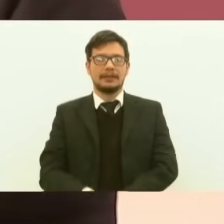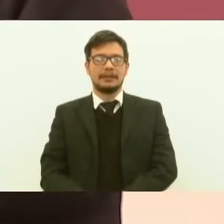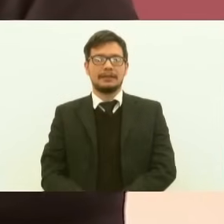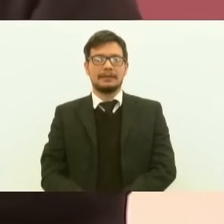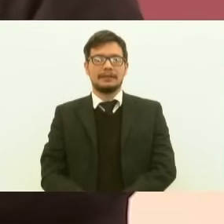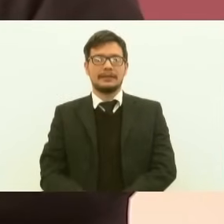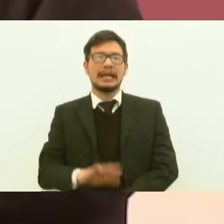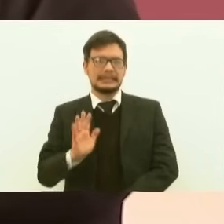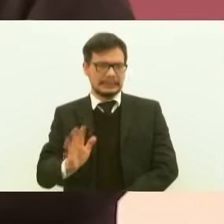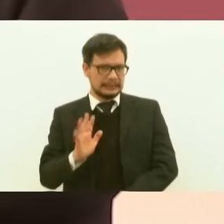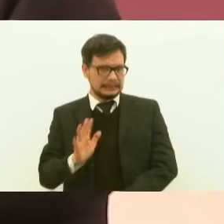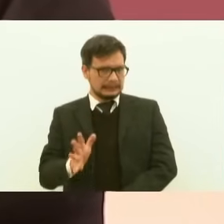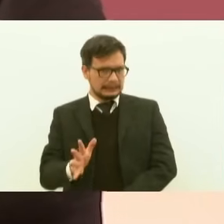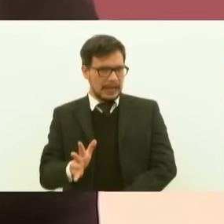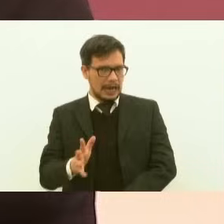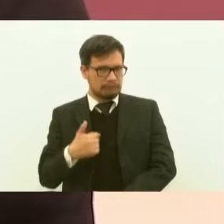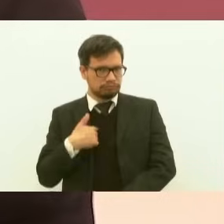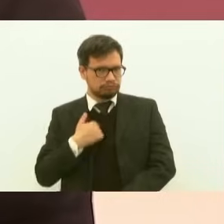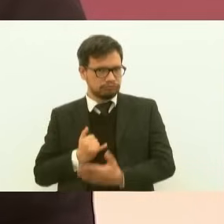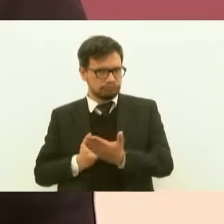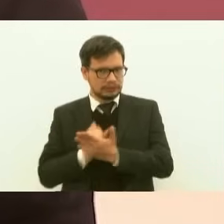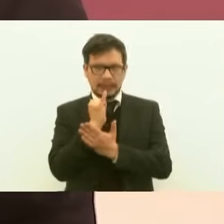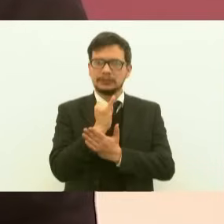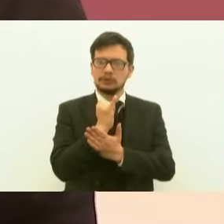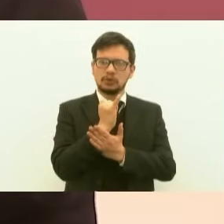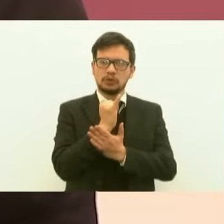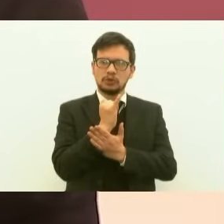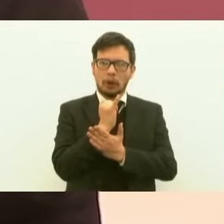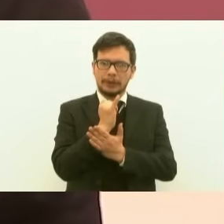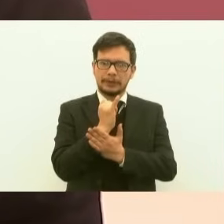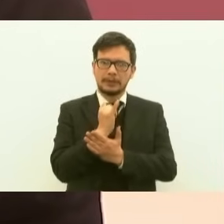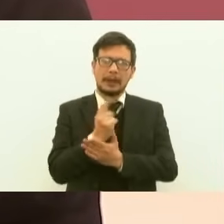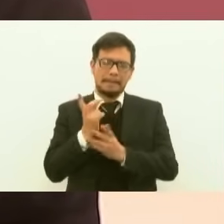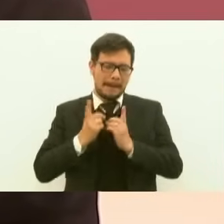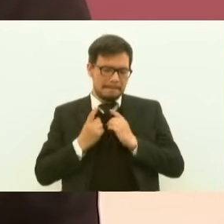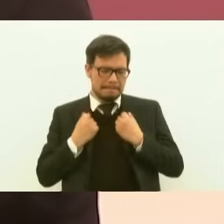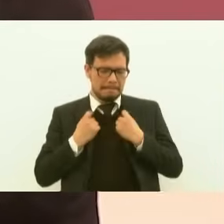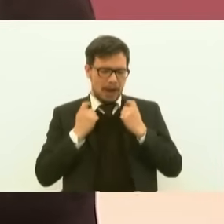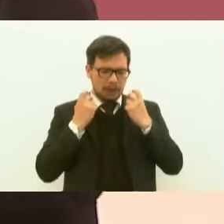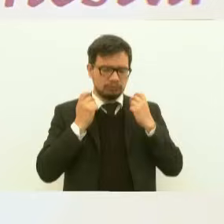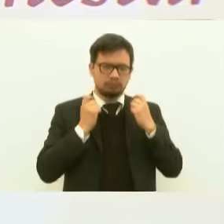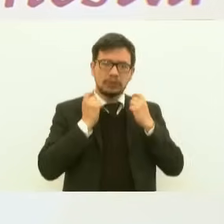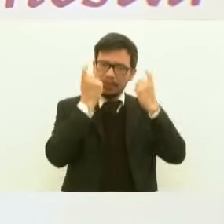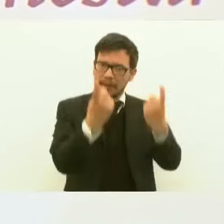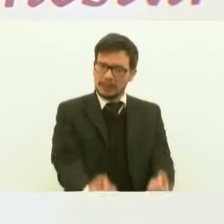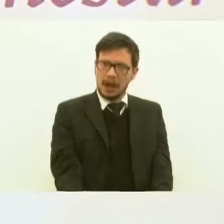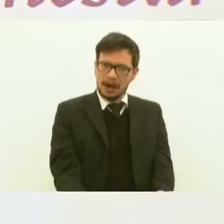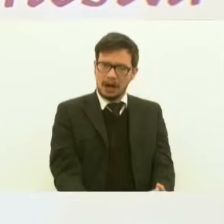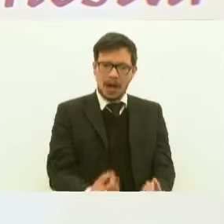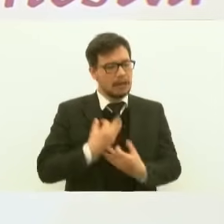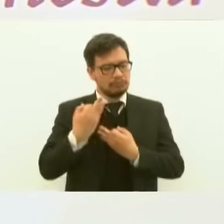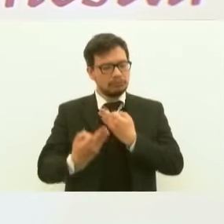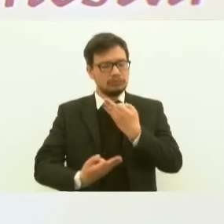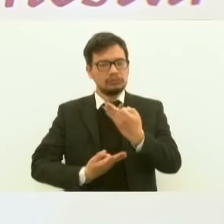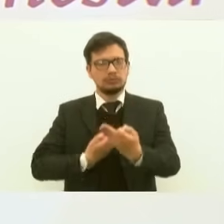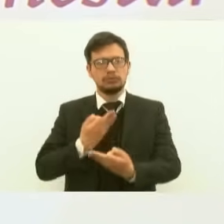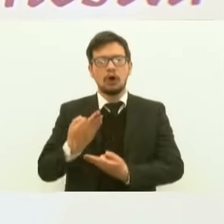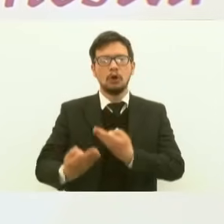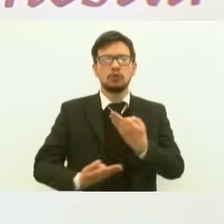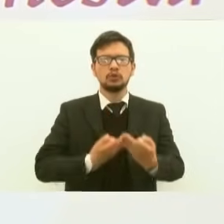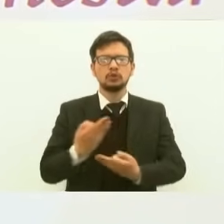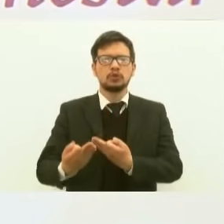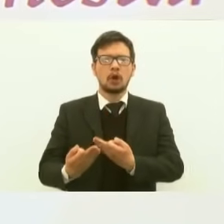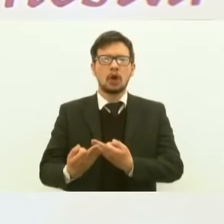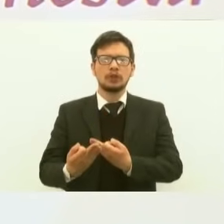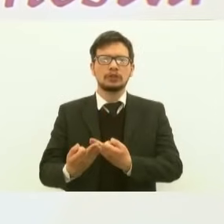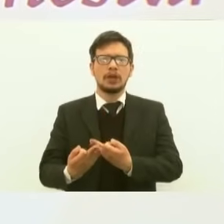ya tomamos la decisión de que se va a entregar a todos los productores de Durango y a todos